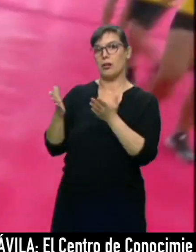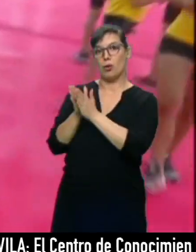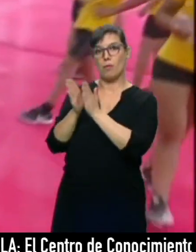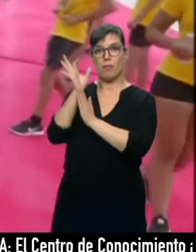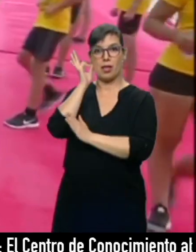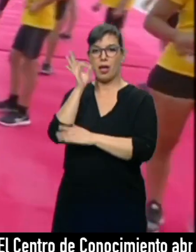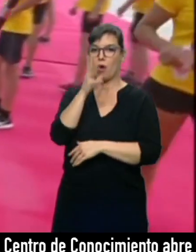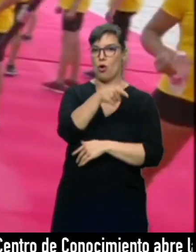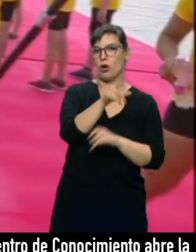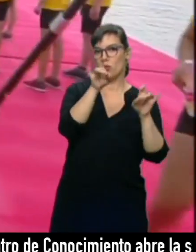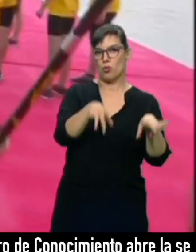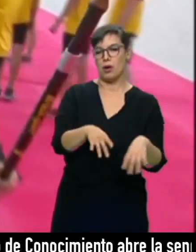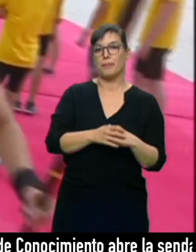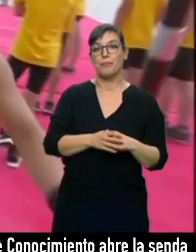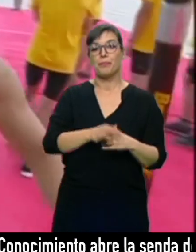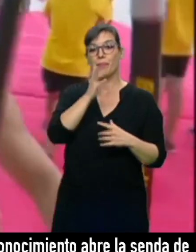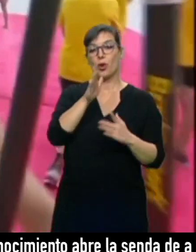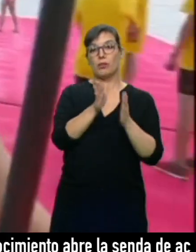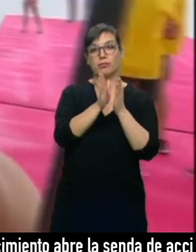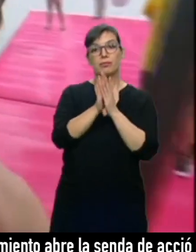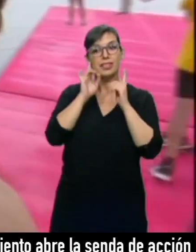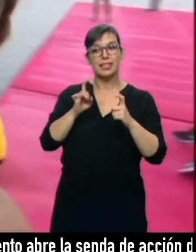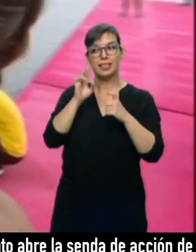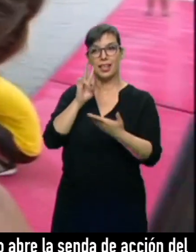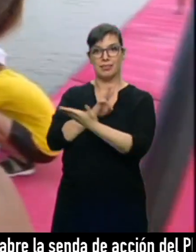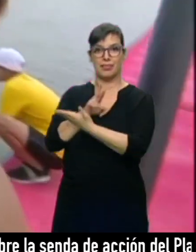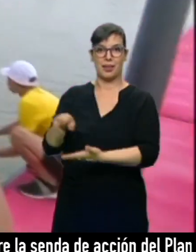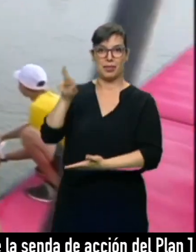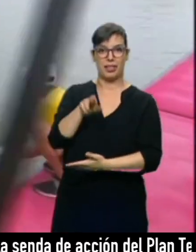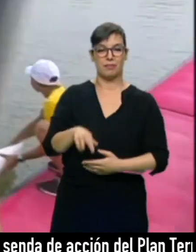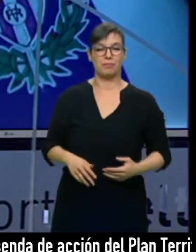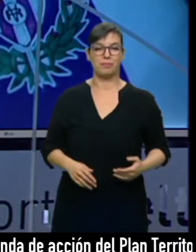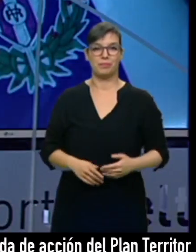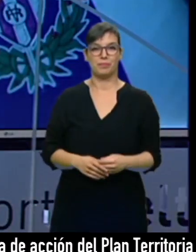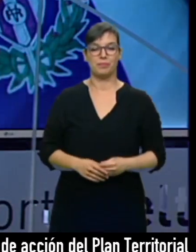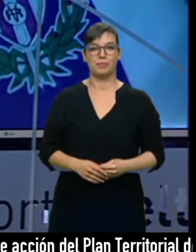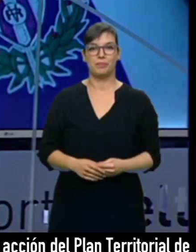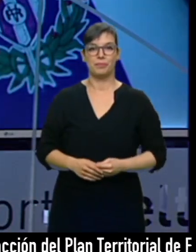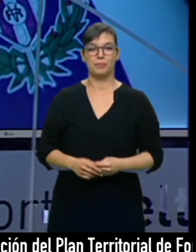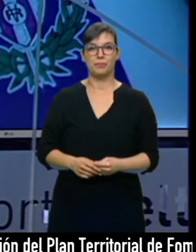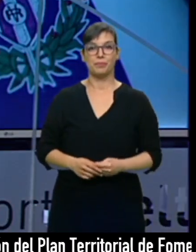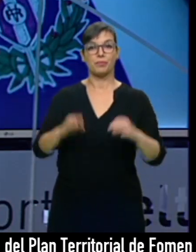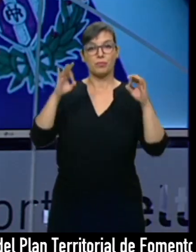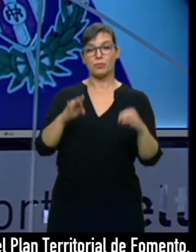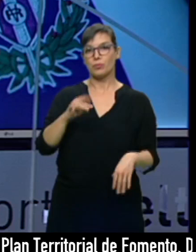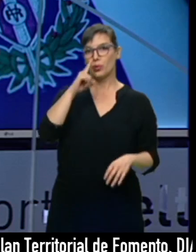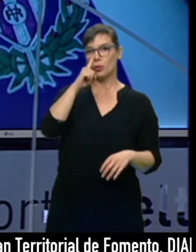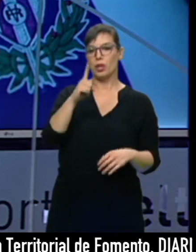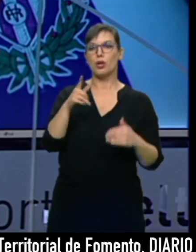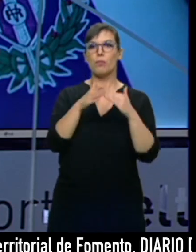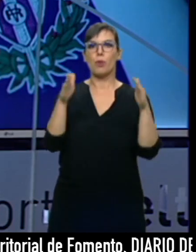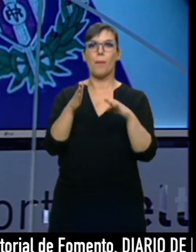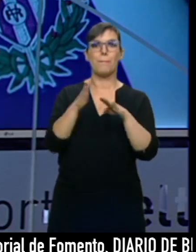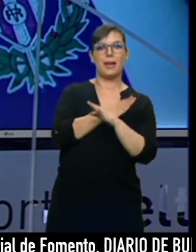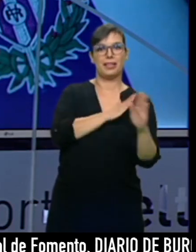Y así, esta vez junto a María, repetir estampas como esta. Se ha cumplido un año del inicio de la pretemporada